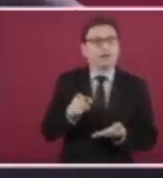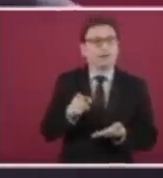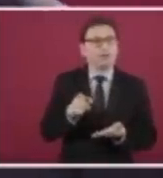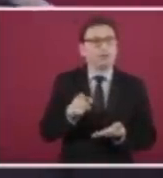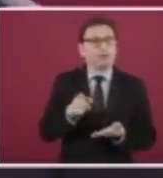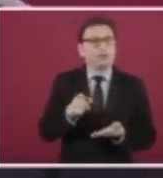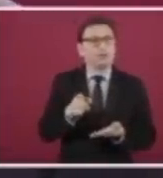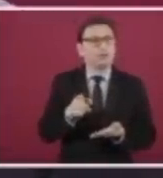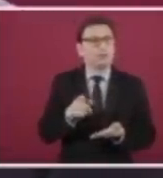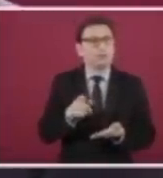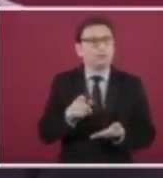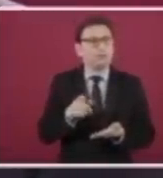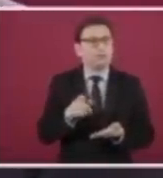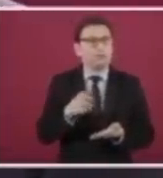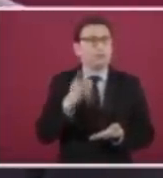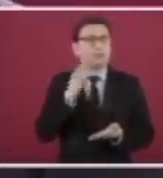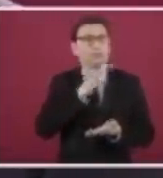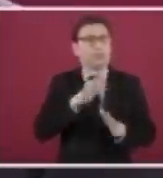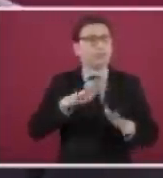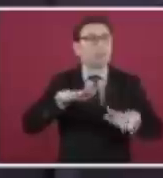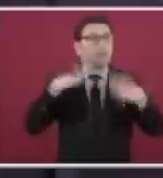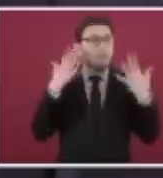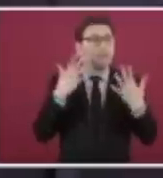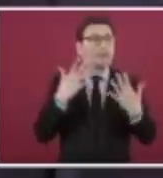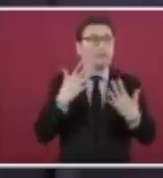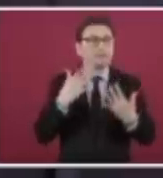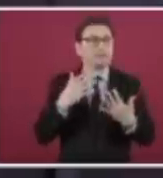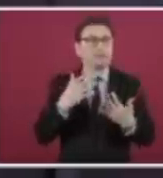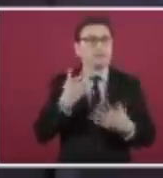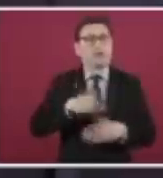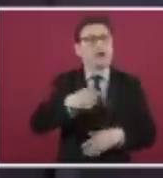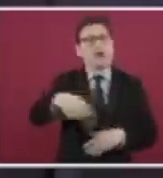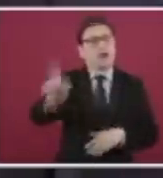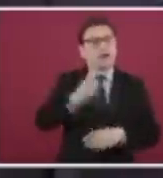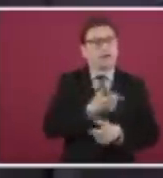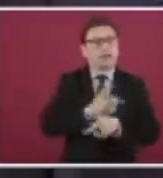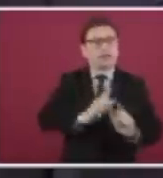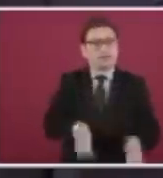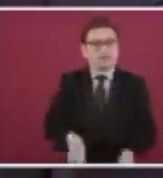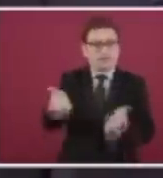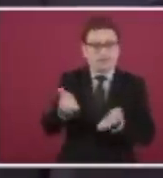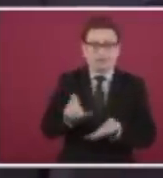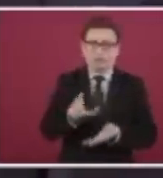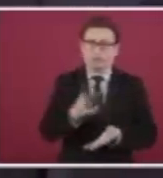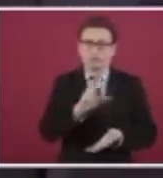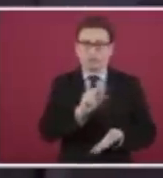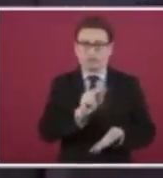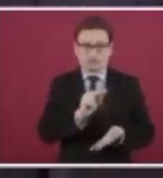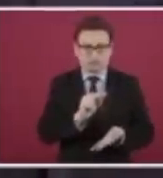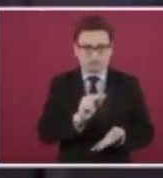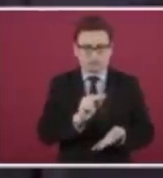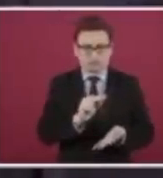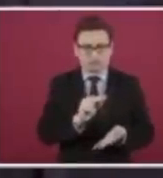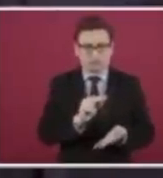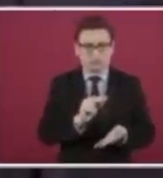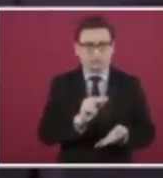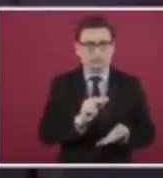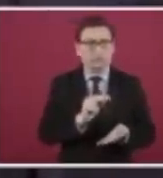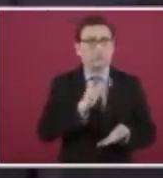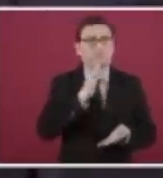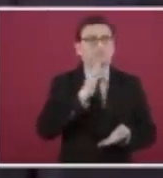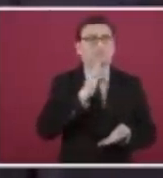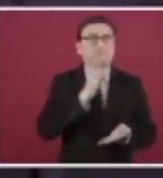de manera apresurada, ordenar la libertad, una reposición